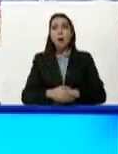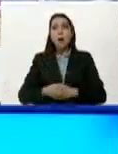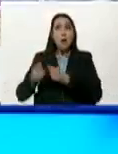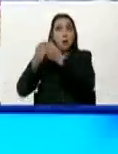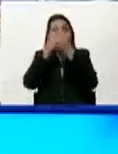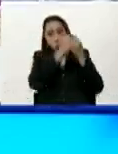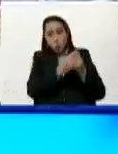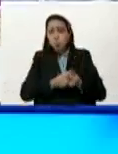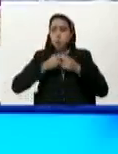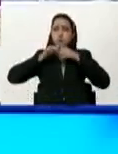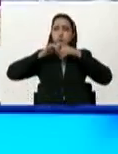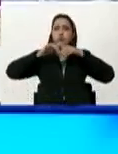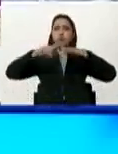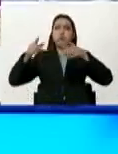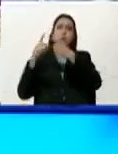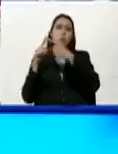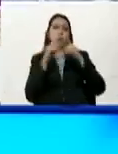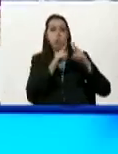diversificada